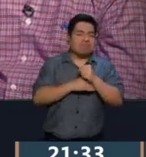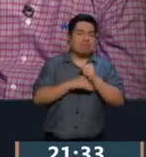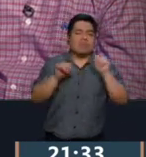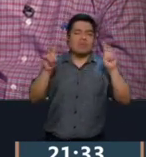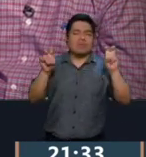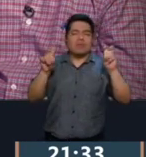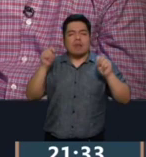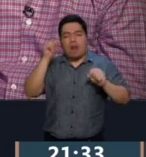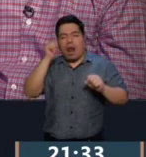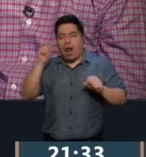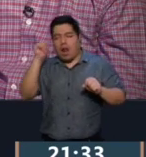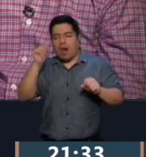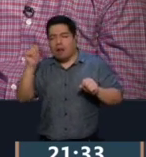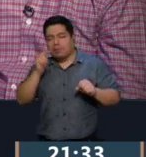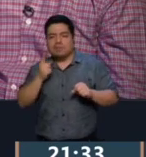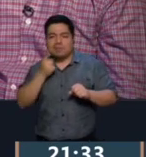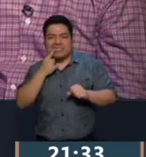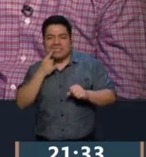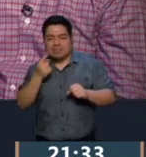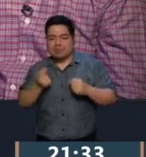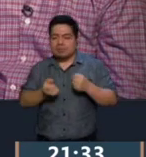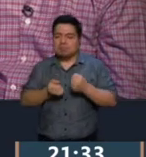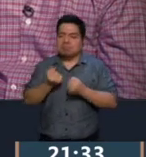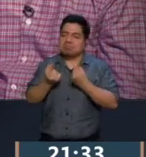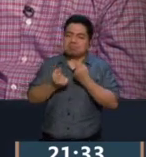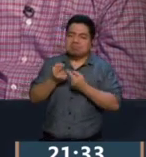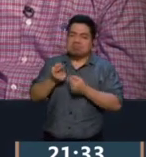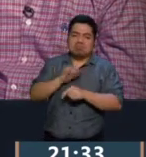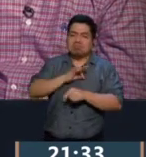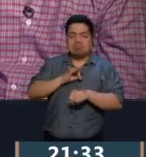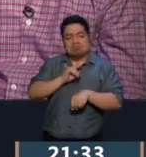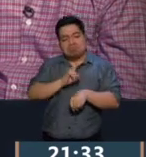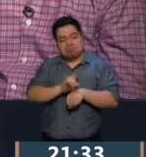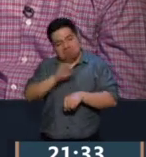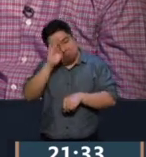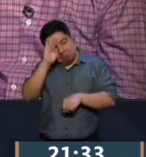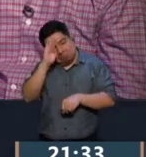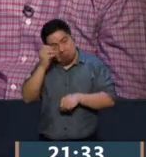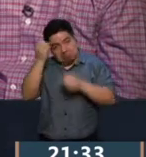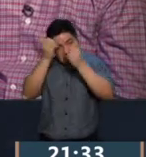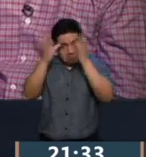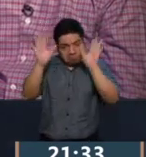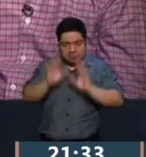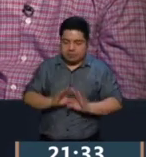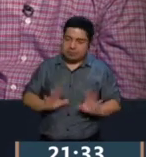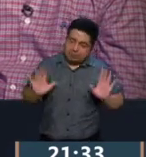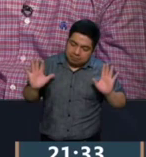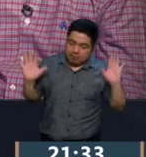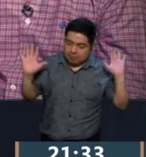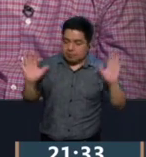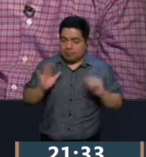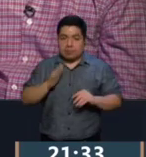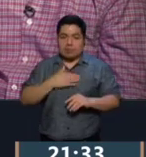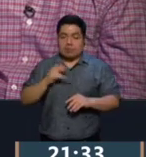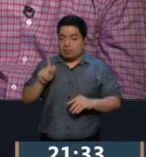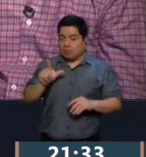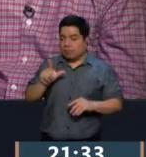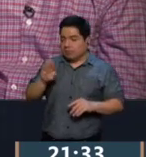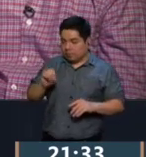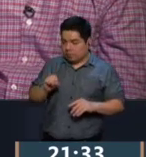están escondiendo más allá de teorías conspiranoicas o más allá de lo que podamos suponer. Y yo, por tanto, yo